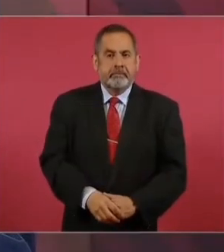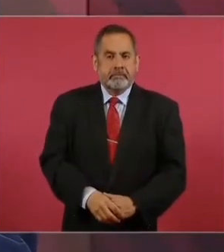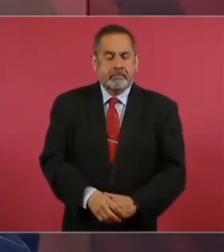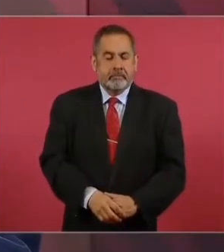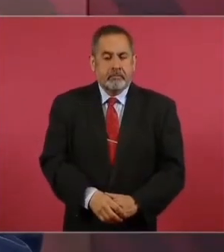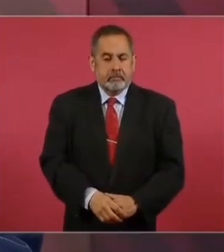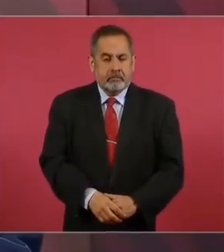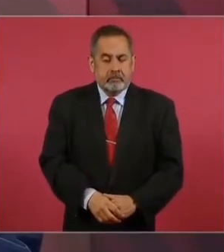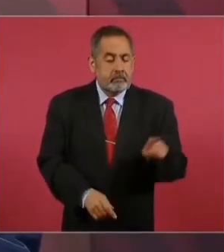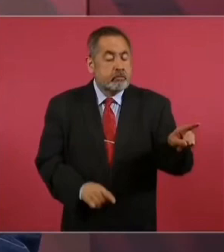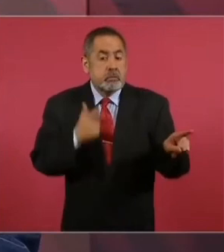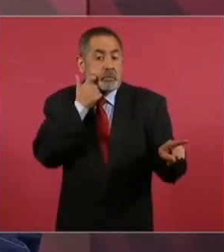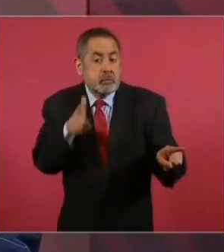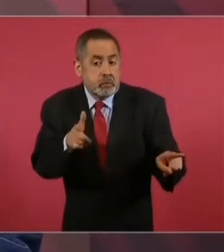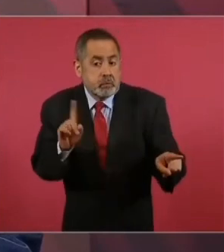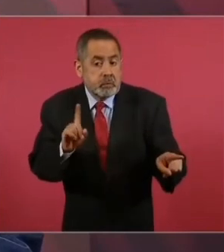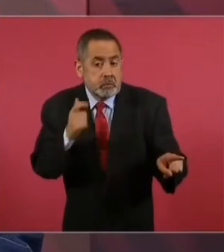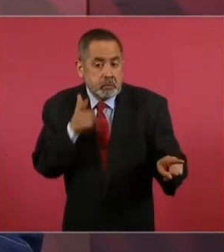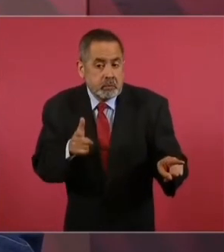Y no quiso.